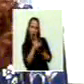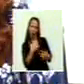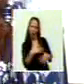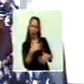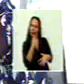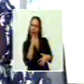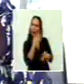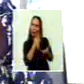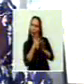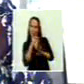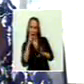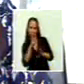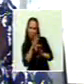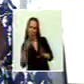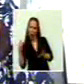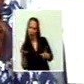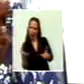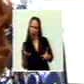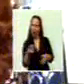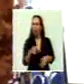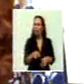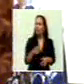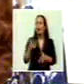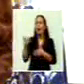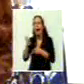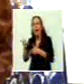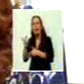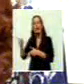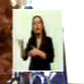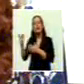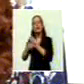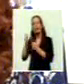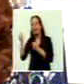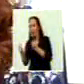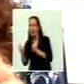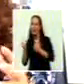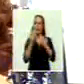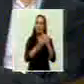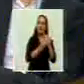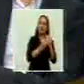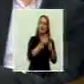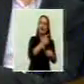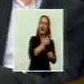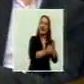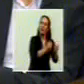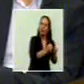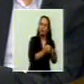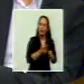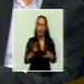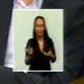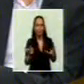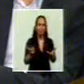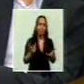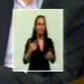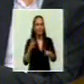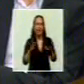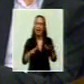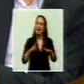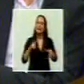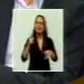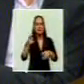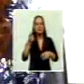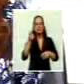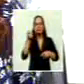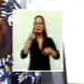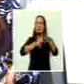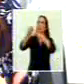bueno, con el Ministro de Economía, con la Ministra de Industria, tenemos que andar lidiando. Porque muchas veces, claro, el mercado internacional